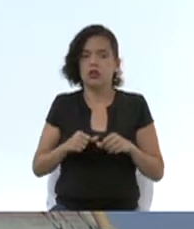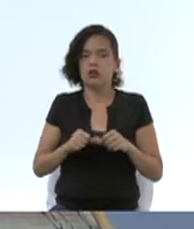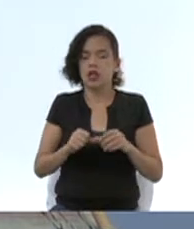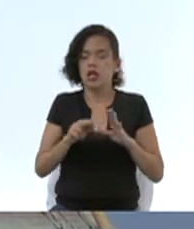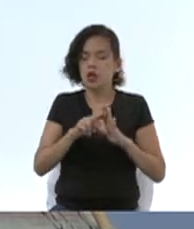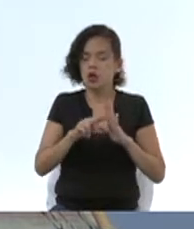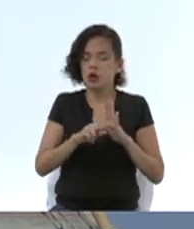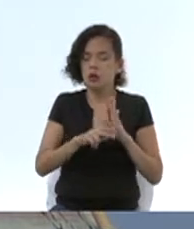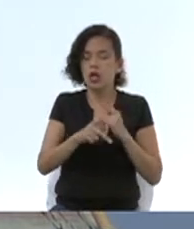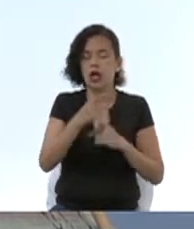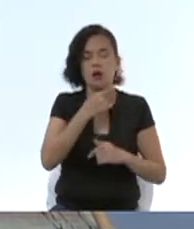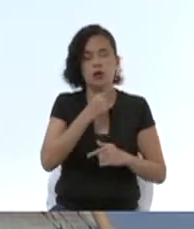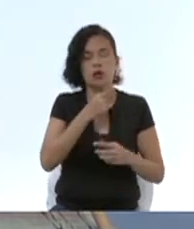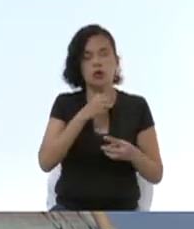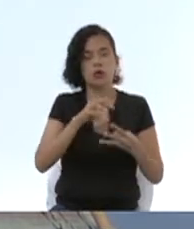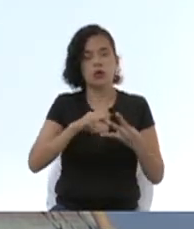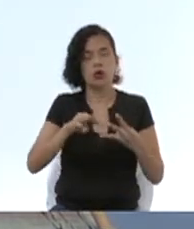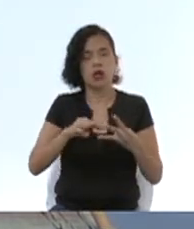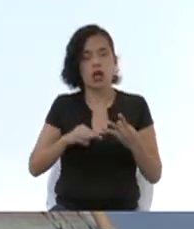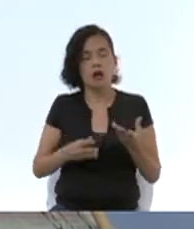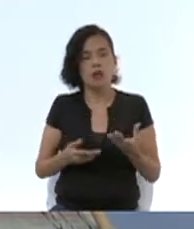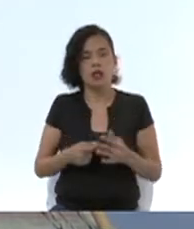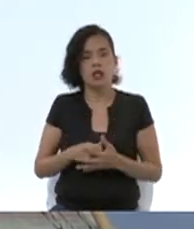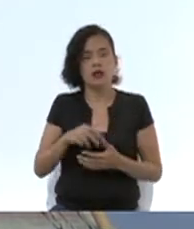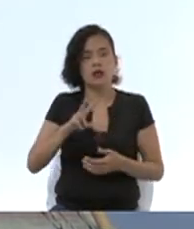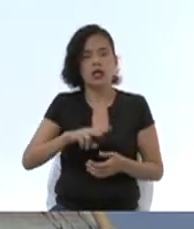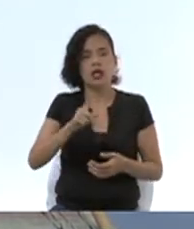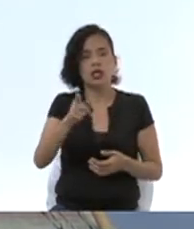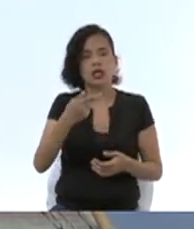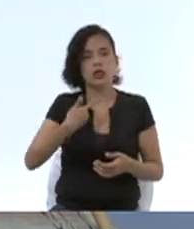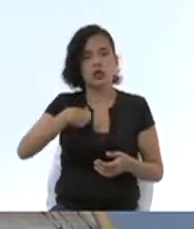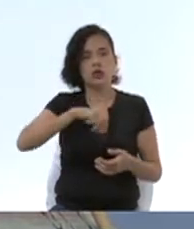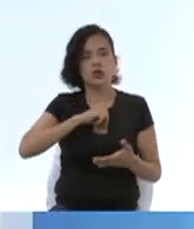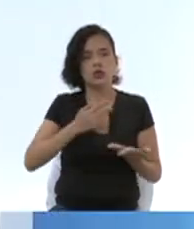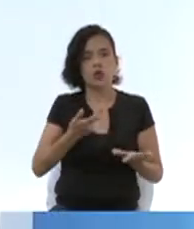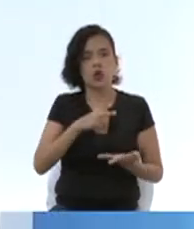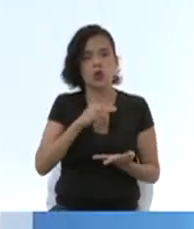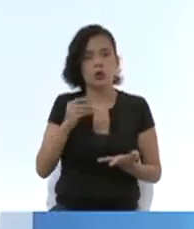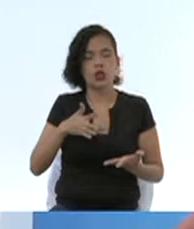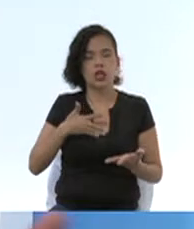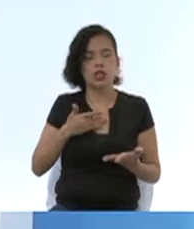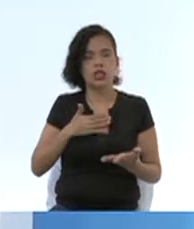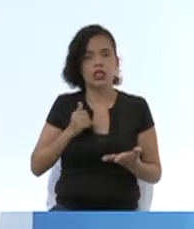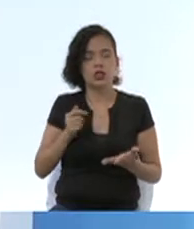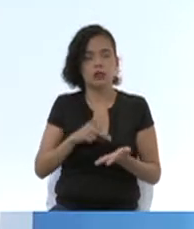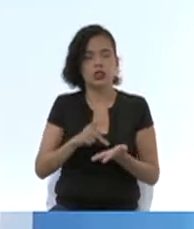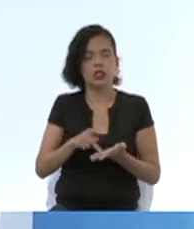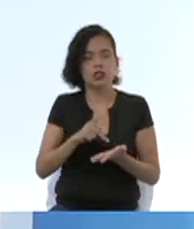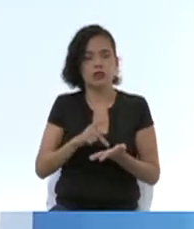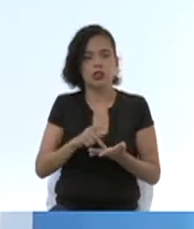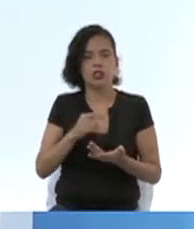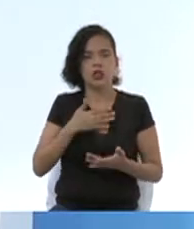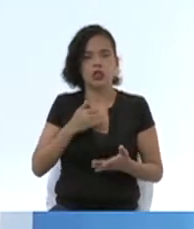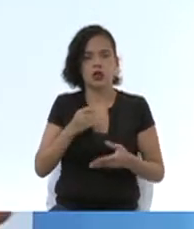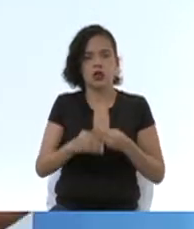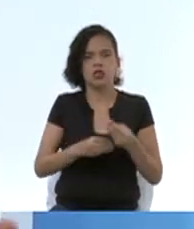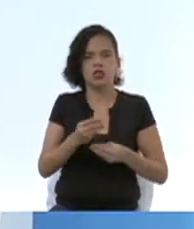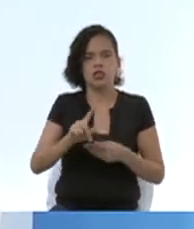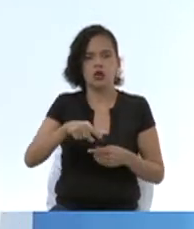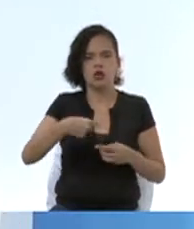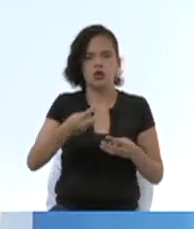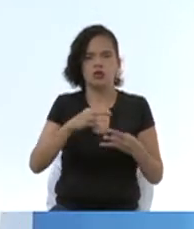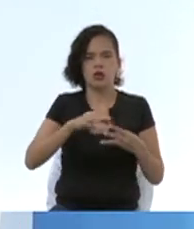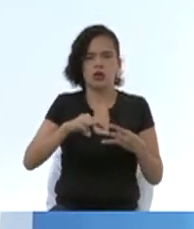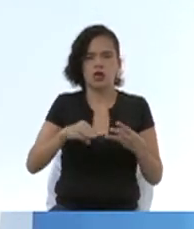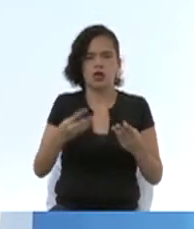instrucciones, le ha gustado el programa. De hecho, está aquí con nosotros de nuevo porque quiso participar. Yo quiero hacer el otro programa. Bueno, ¿cómo